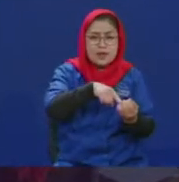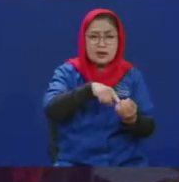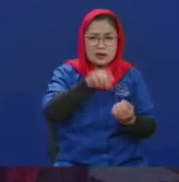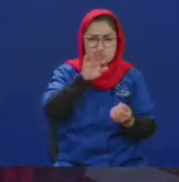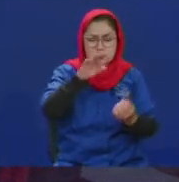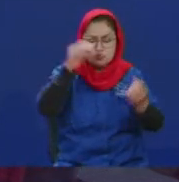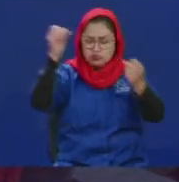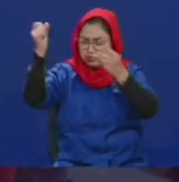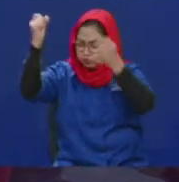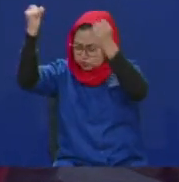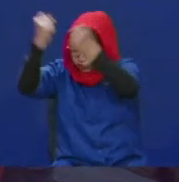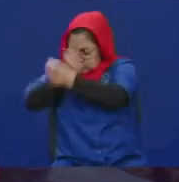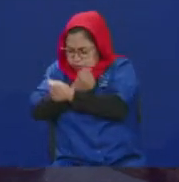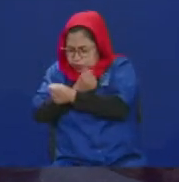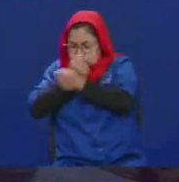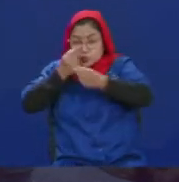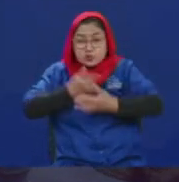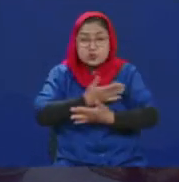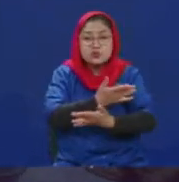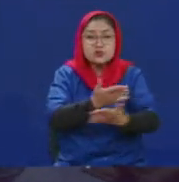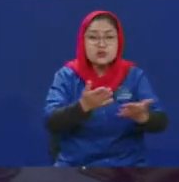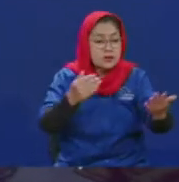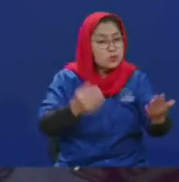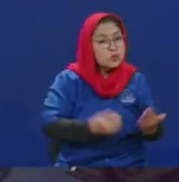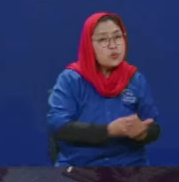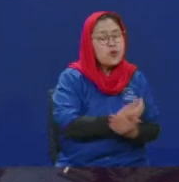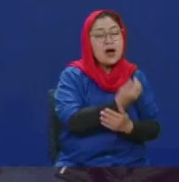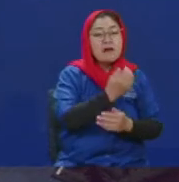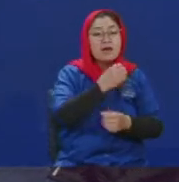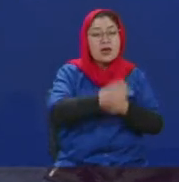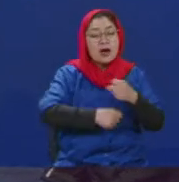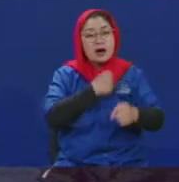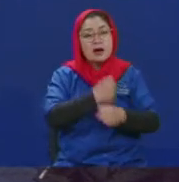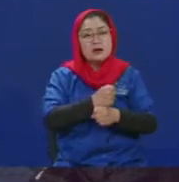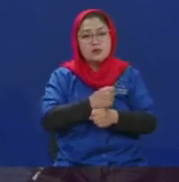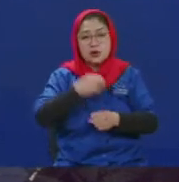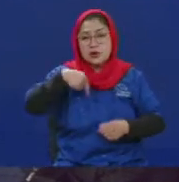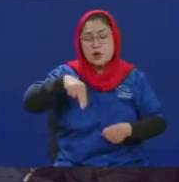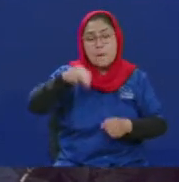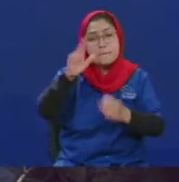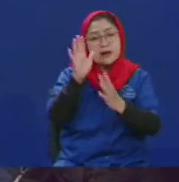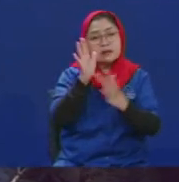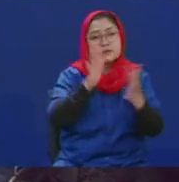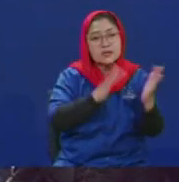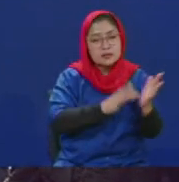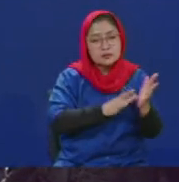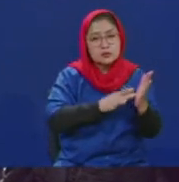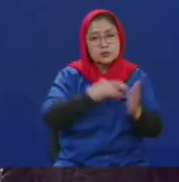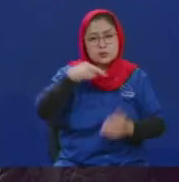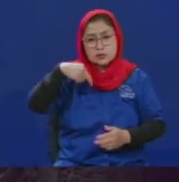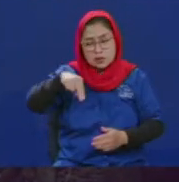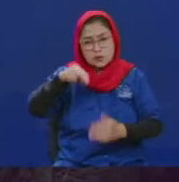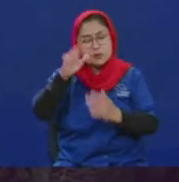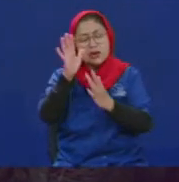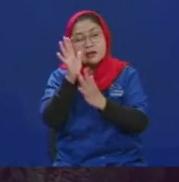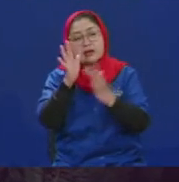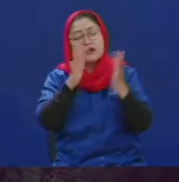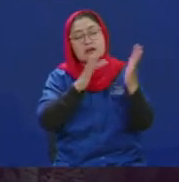está extendiendo en este nuevo año. En el nombre de Jesús. En el nombre de